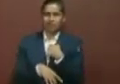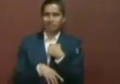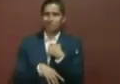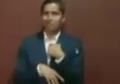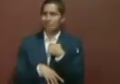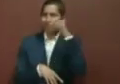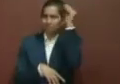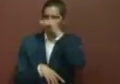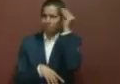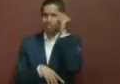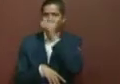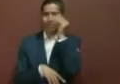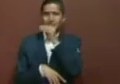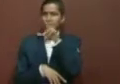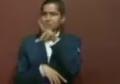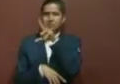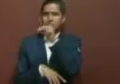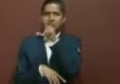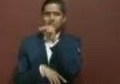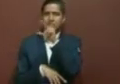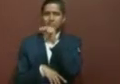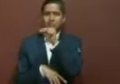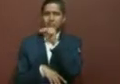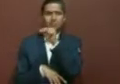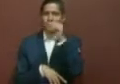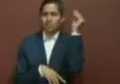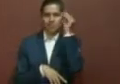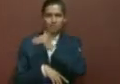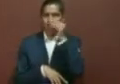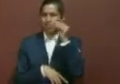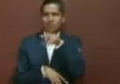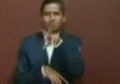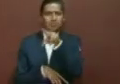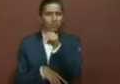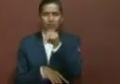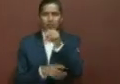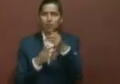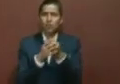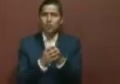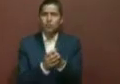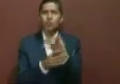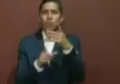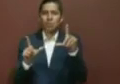Falsa alarma. No, hay que desmentir eso. No hay ningún plan de